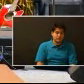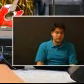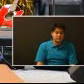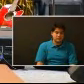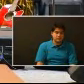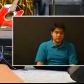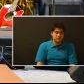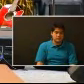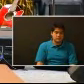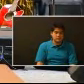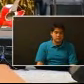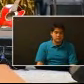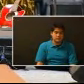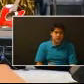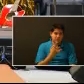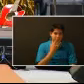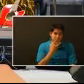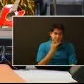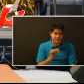¿O sí, qué pasó?